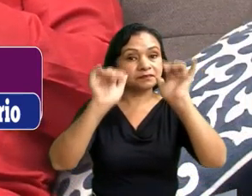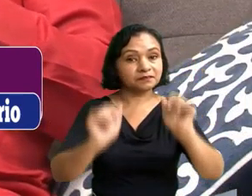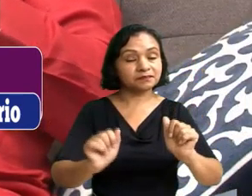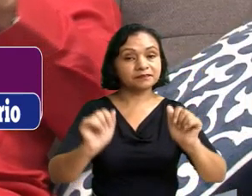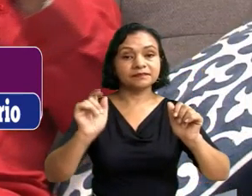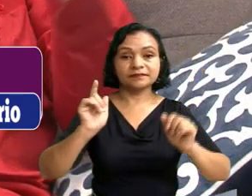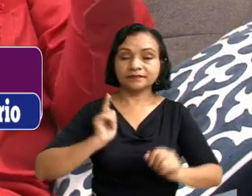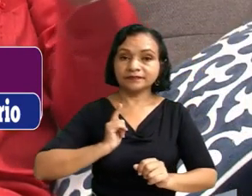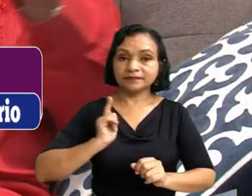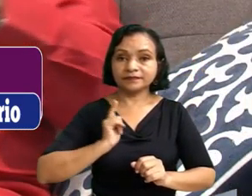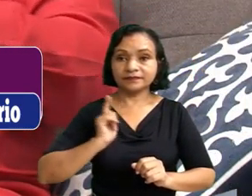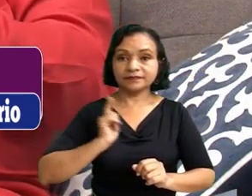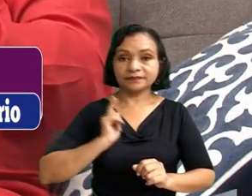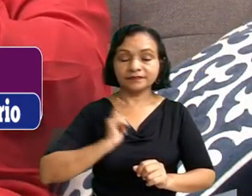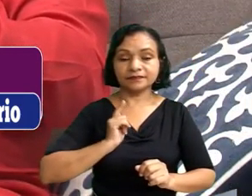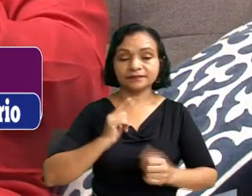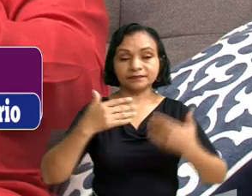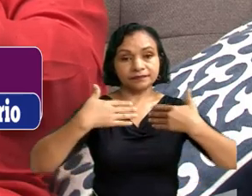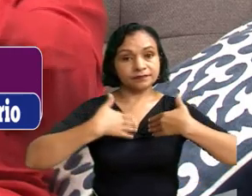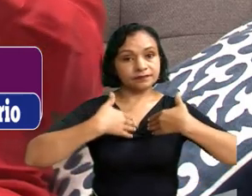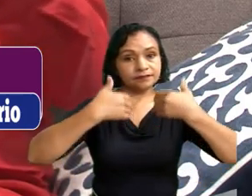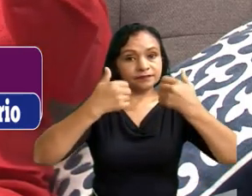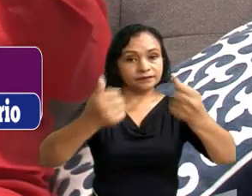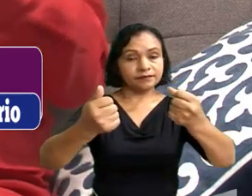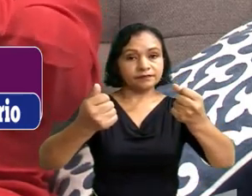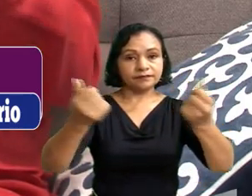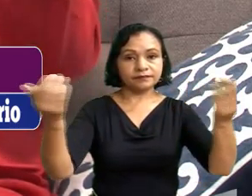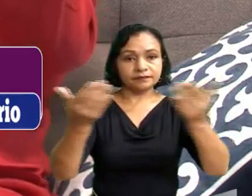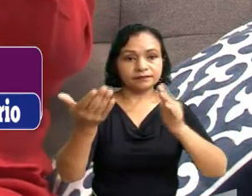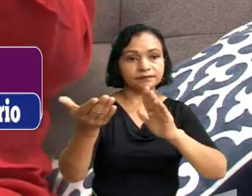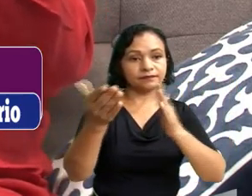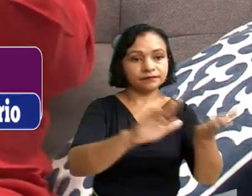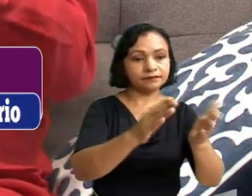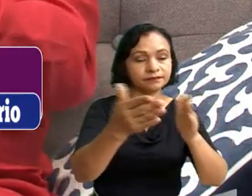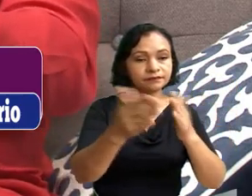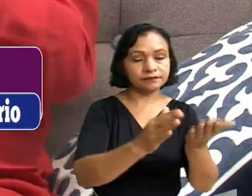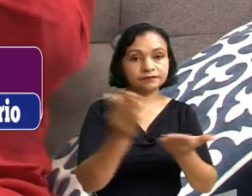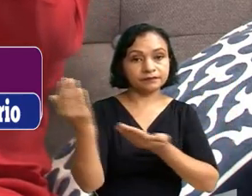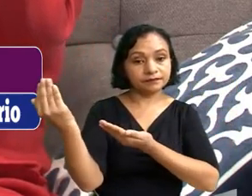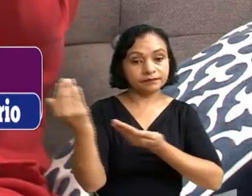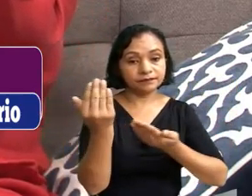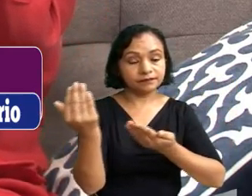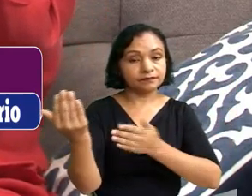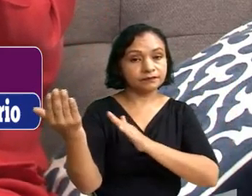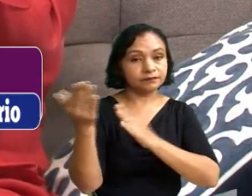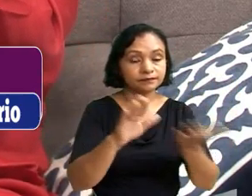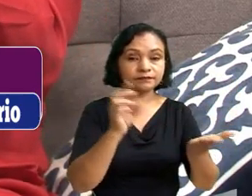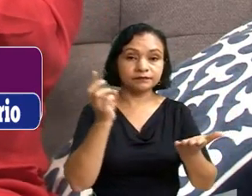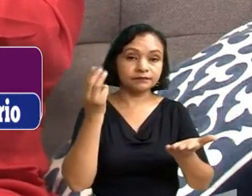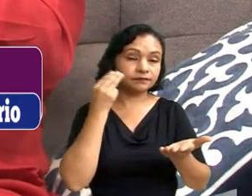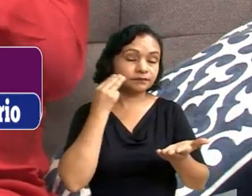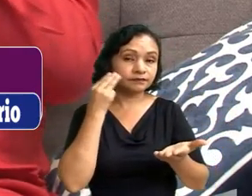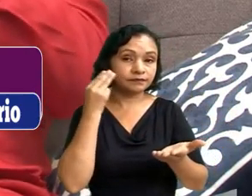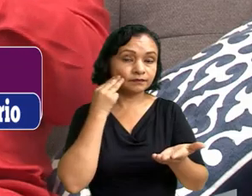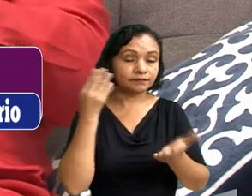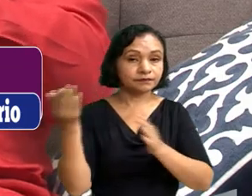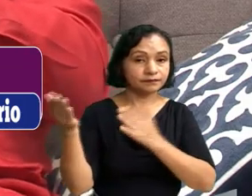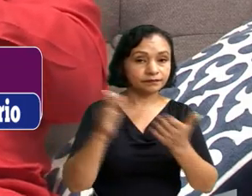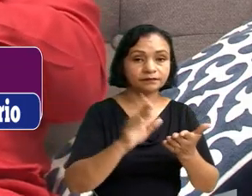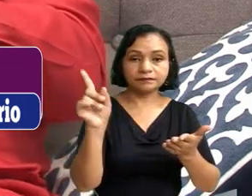tenemos los índices de salud como han bajado la mortalidad infantil la mortalidad neonatal materna la mortalidad